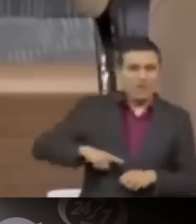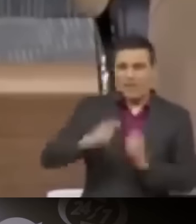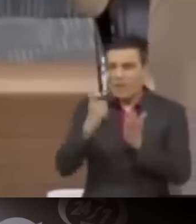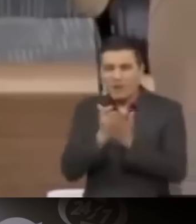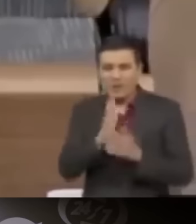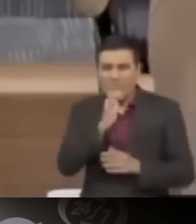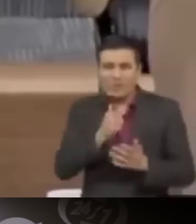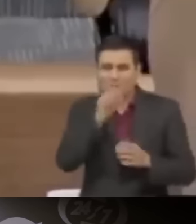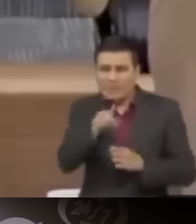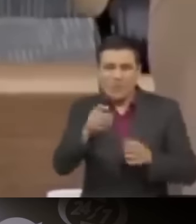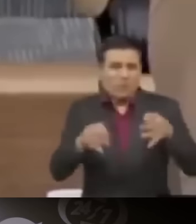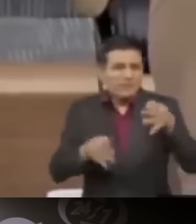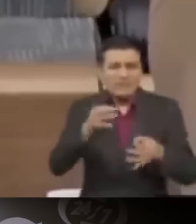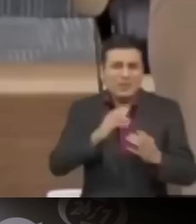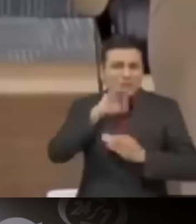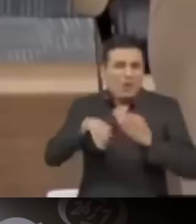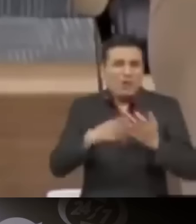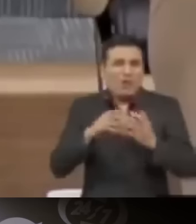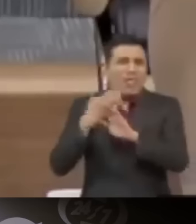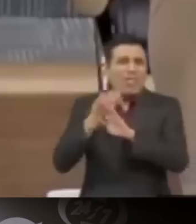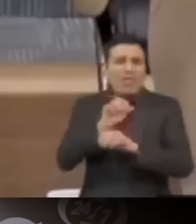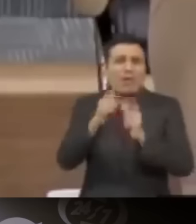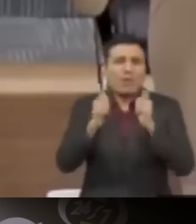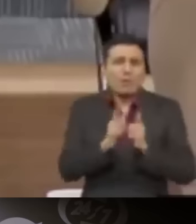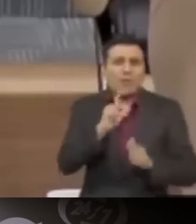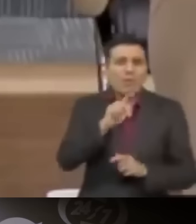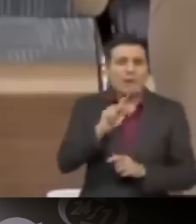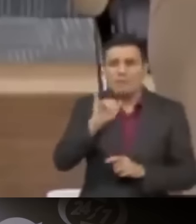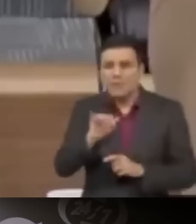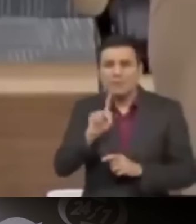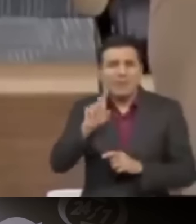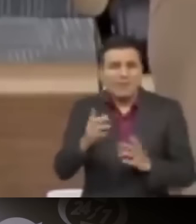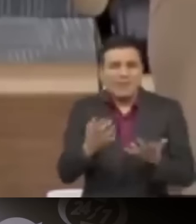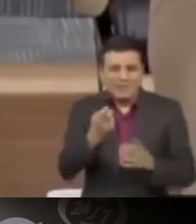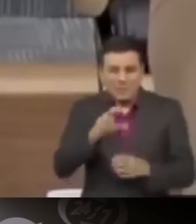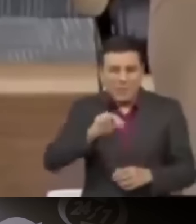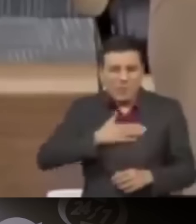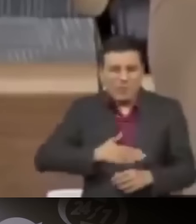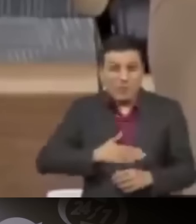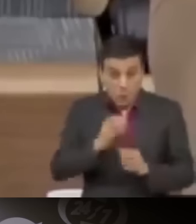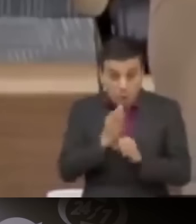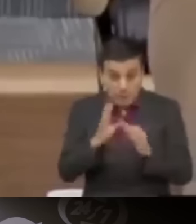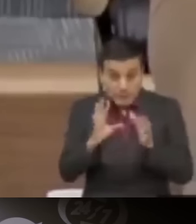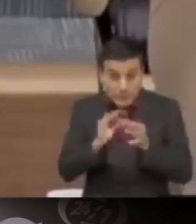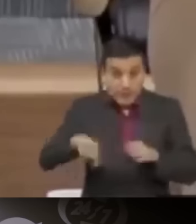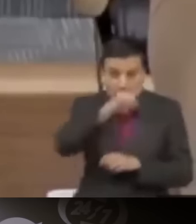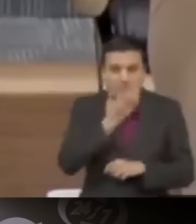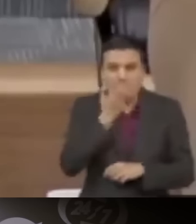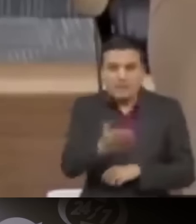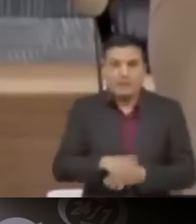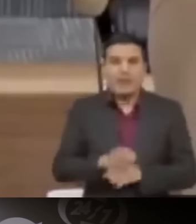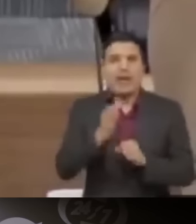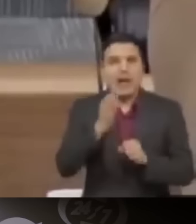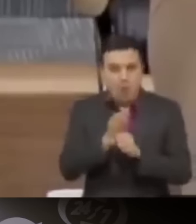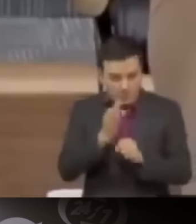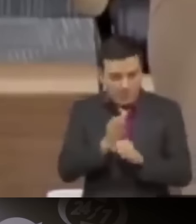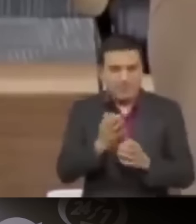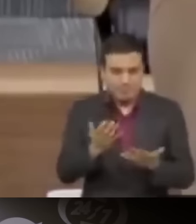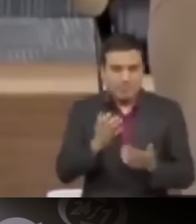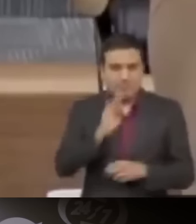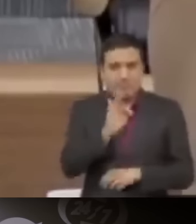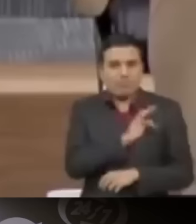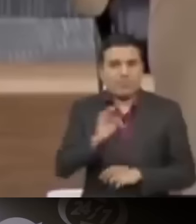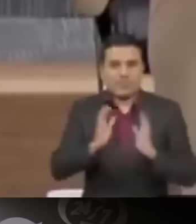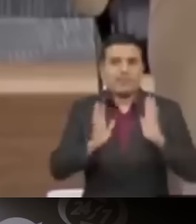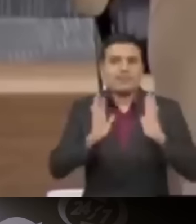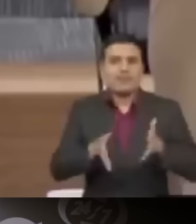coacción, hoy el aparato de justicia no es otra cosa más que persecución de la oposición. Por eso genera condiciones de iniquidad. Y qué bueno que se ponen los espejos, porque esta era la oportunidad histórica para